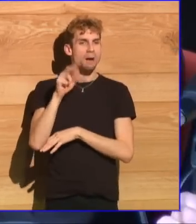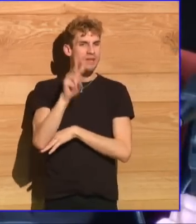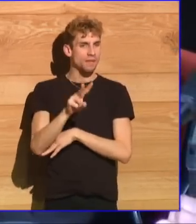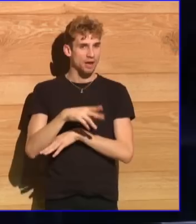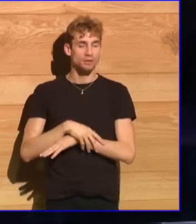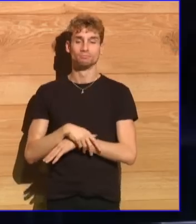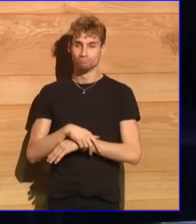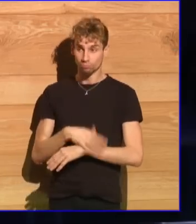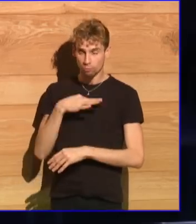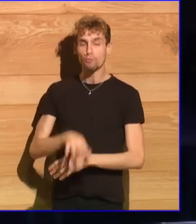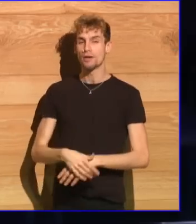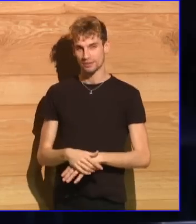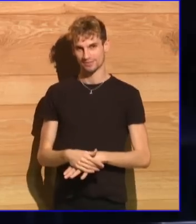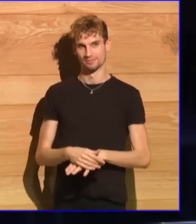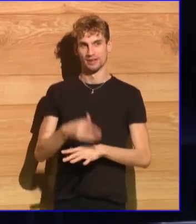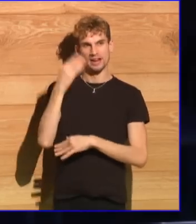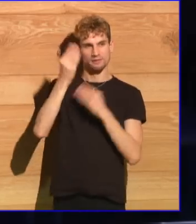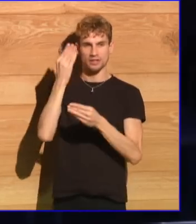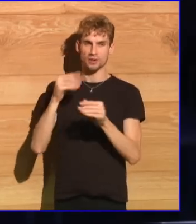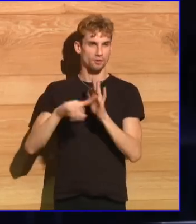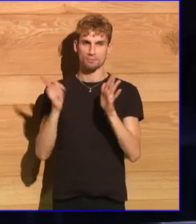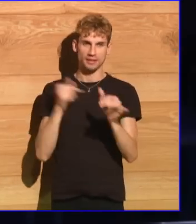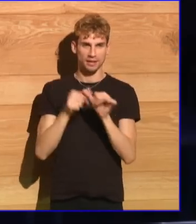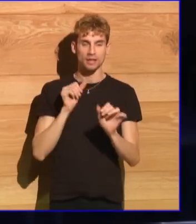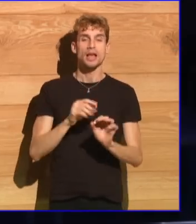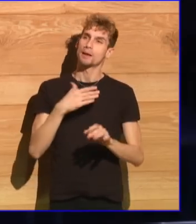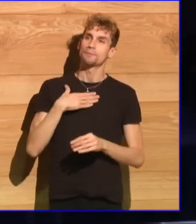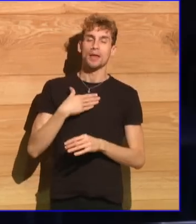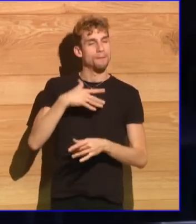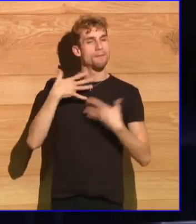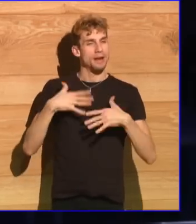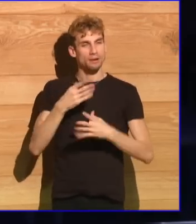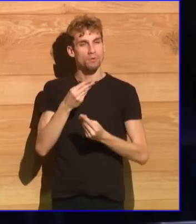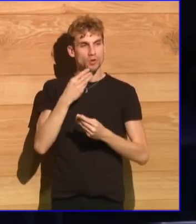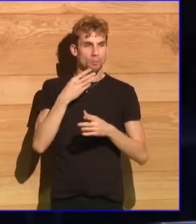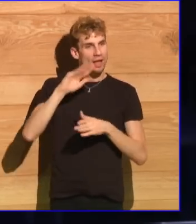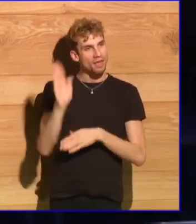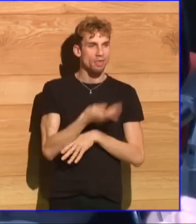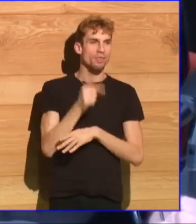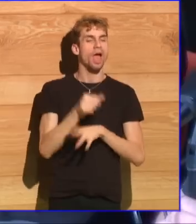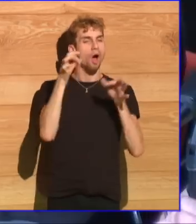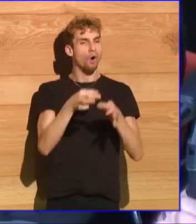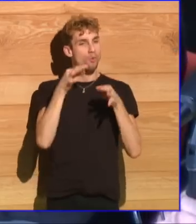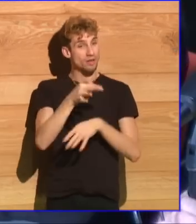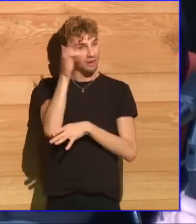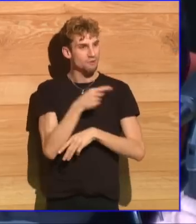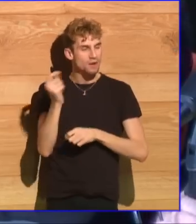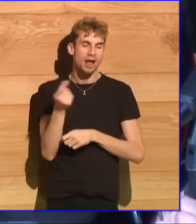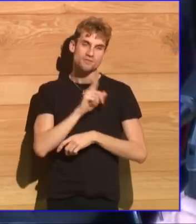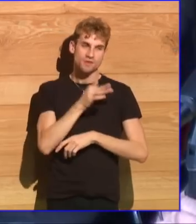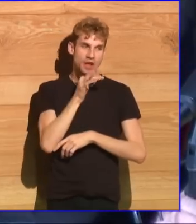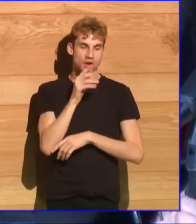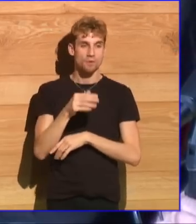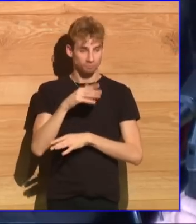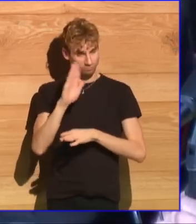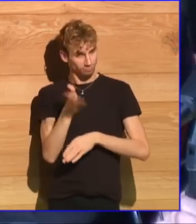sobre la mirada, Juan. Jo, me alegro mucho de no haber dado paso a Always. ¿Qué os parece si doy paso a Always? No, porque esa